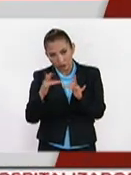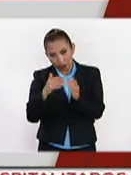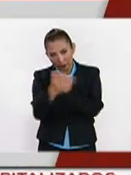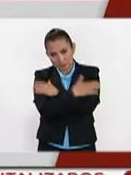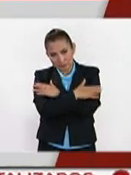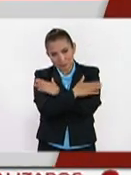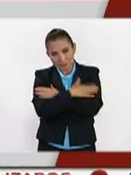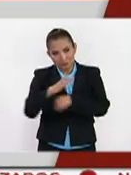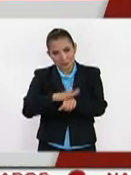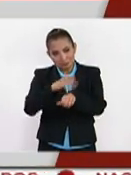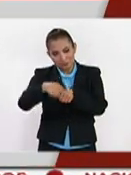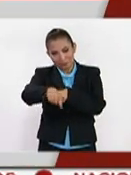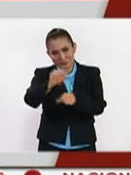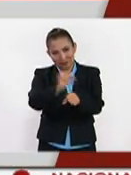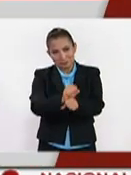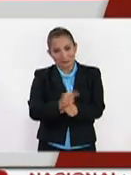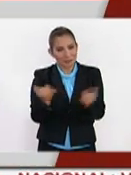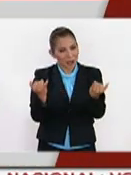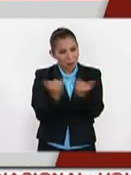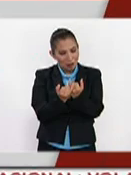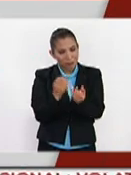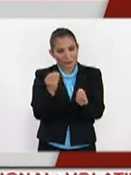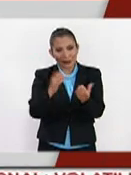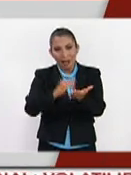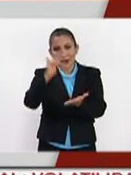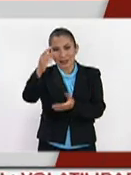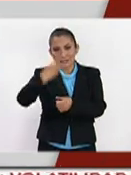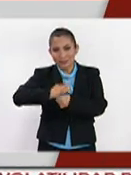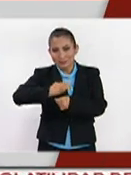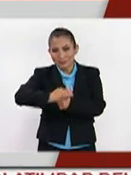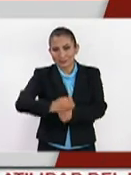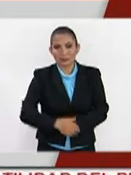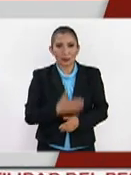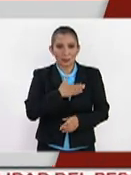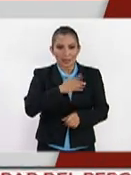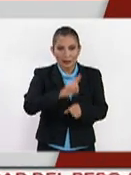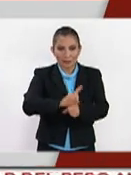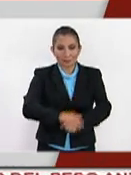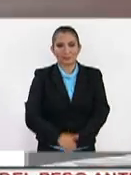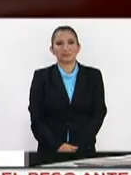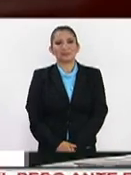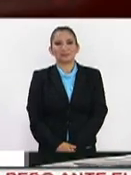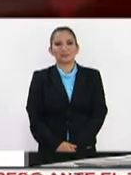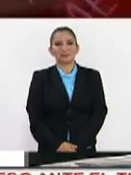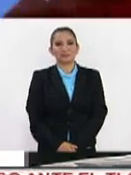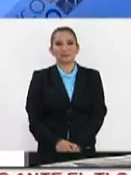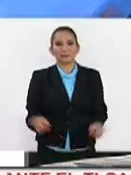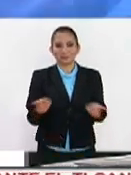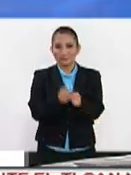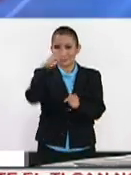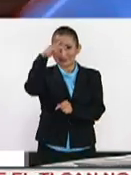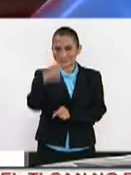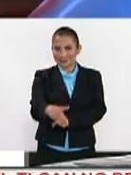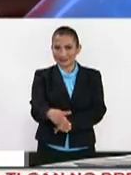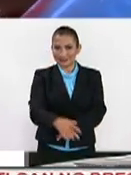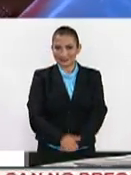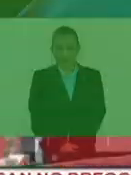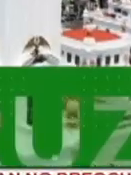fuerte abrazo, excelente semana. Igualmente, muchas gracias por la invitación. Buen día. Hasta luego, buen día. Las breves del país.